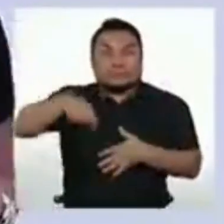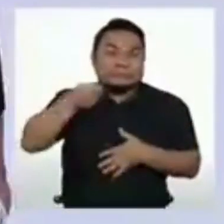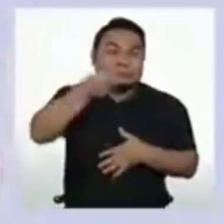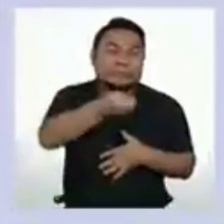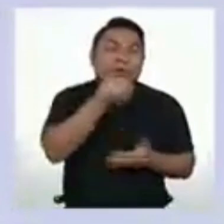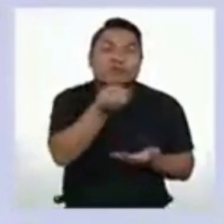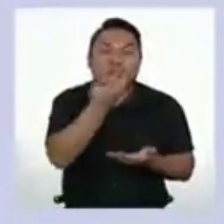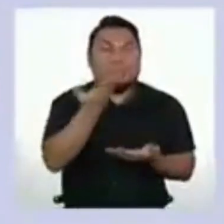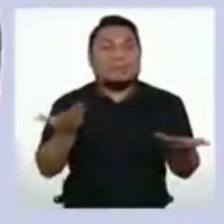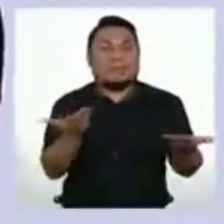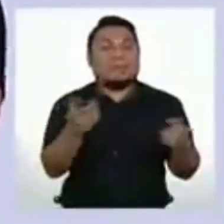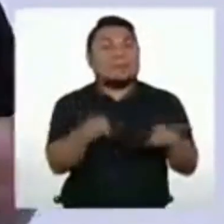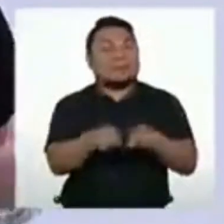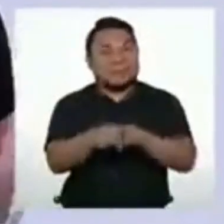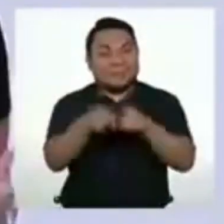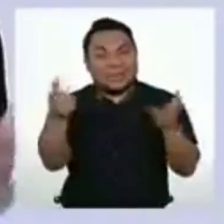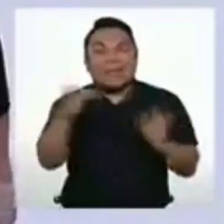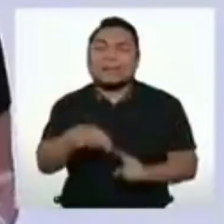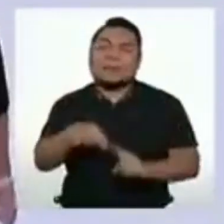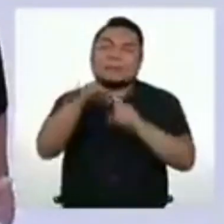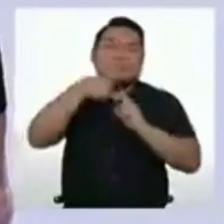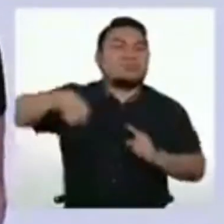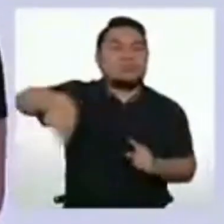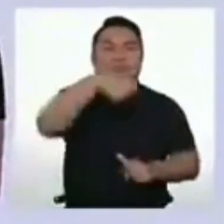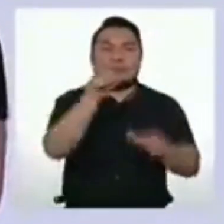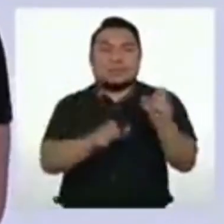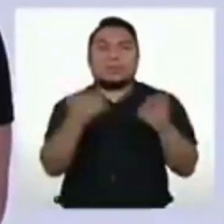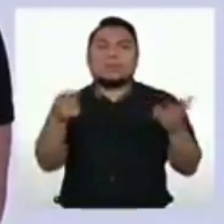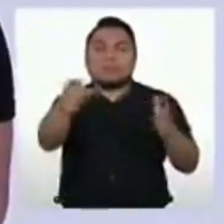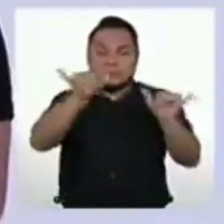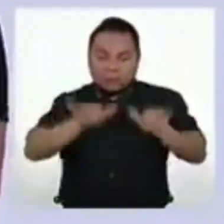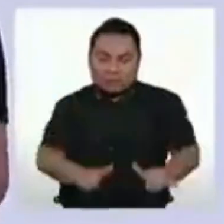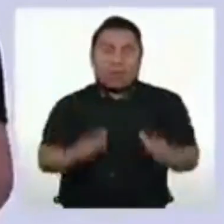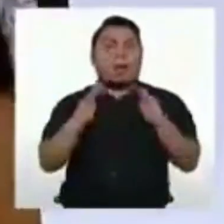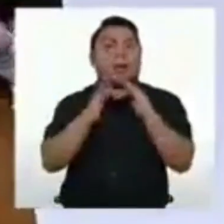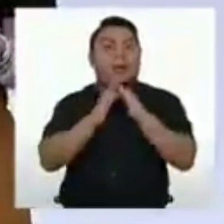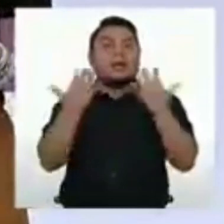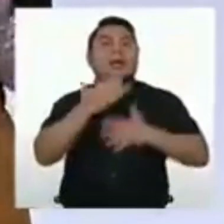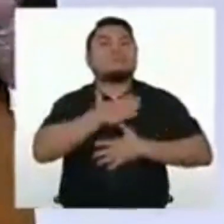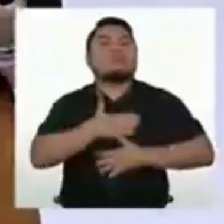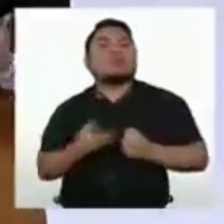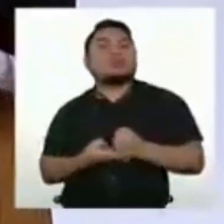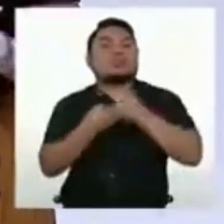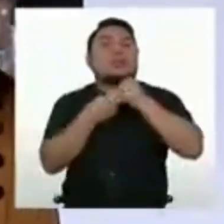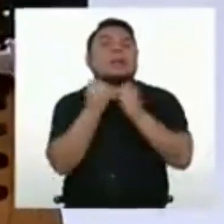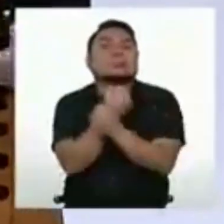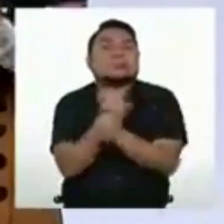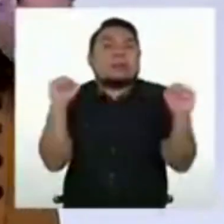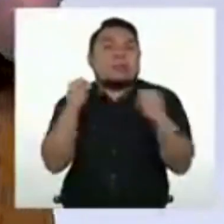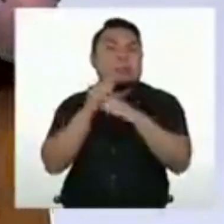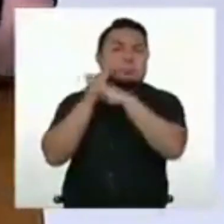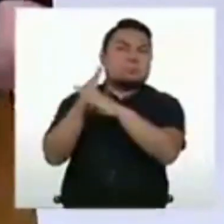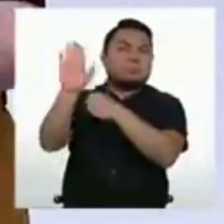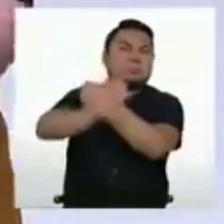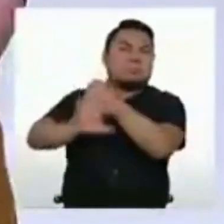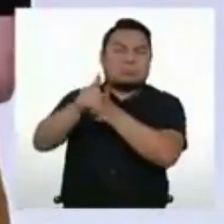poder alimentarnos. Y especialmente estamos nosotros y nosotras, que nos quedamos en casa para mantenernos seguros y a salvo y evitar contagiar